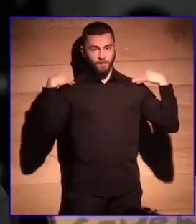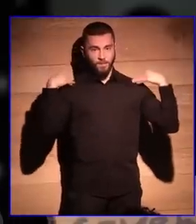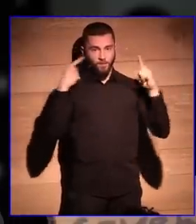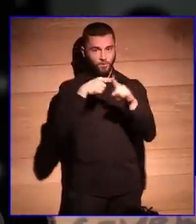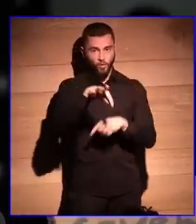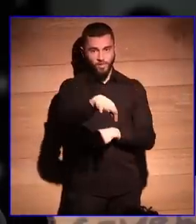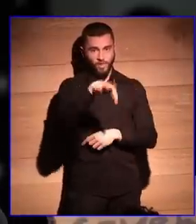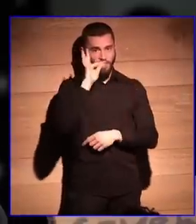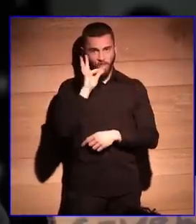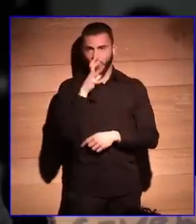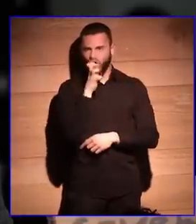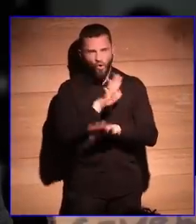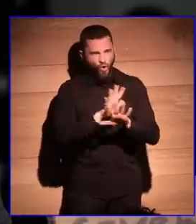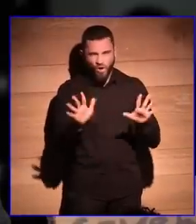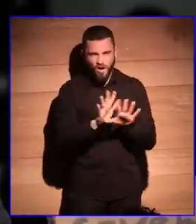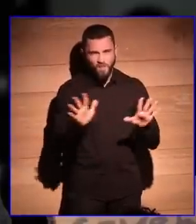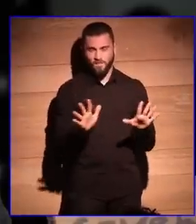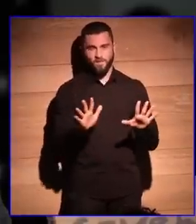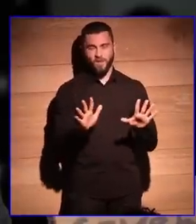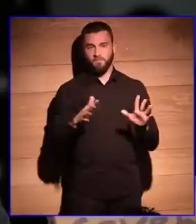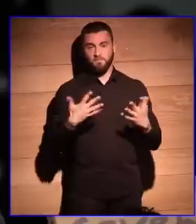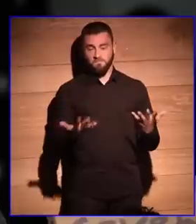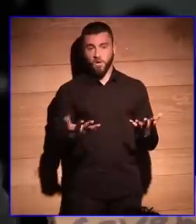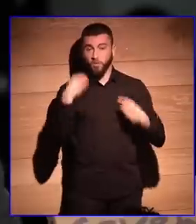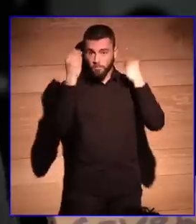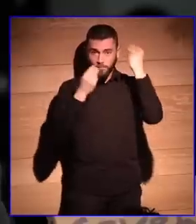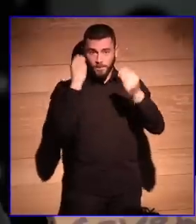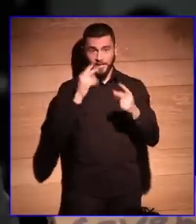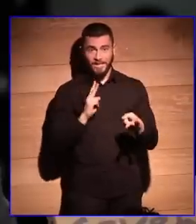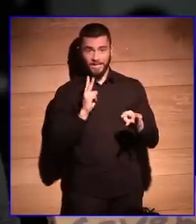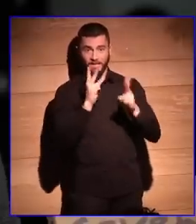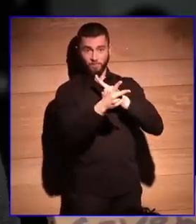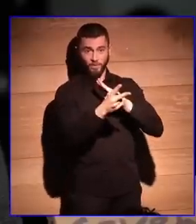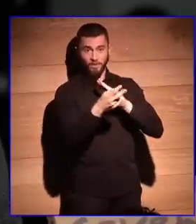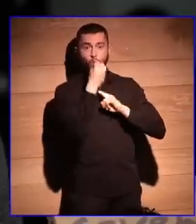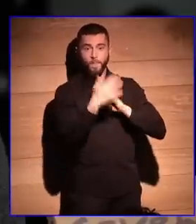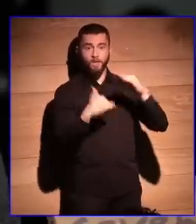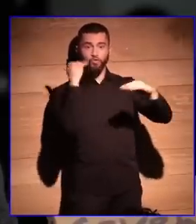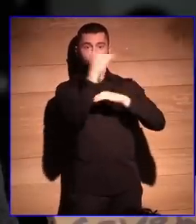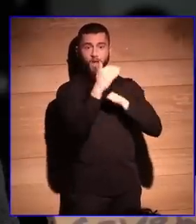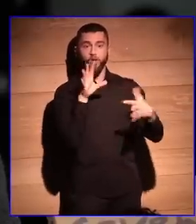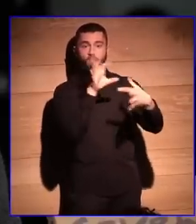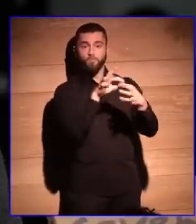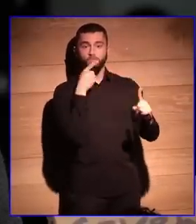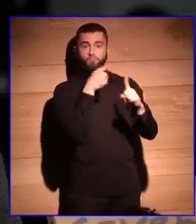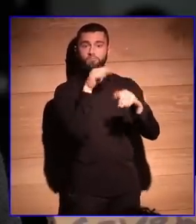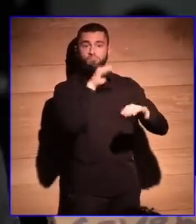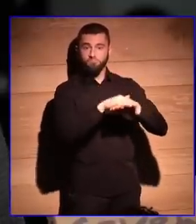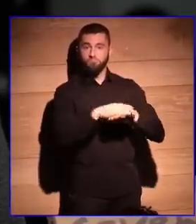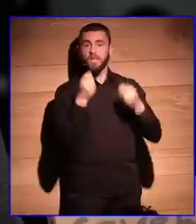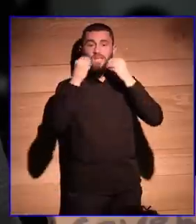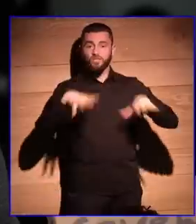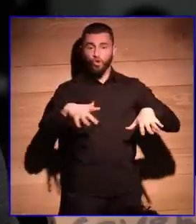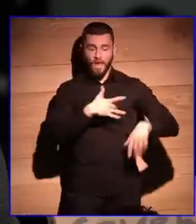decisión terrible, horrible, pero que considera que responde a un bien superior, que la historia no va a perdonarle y que él